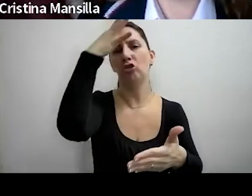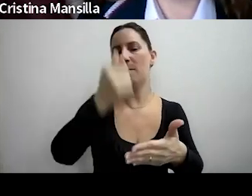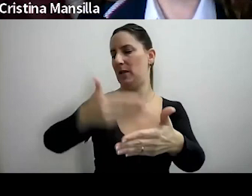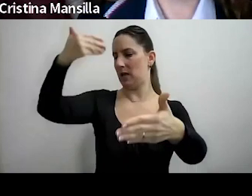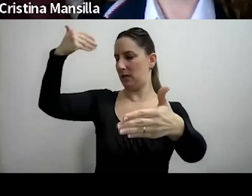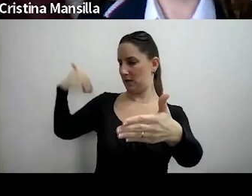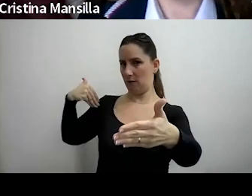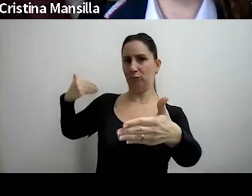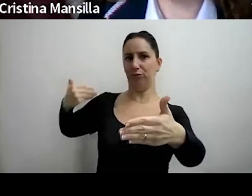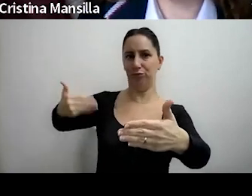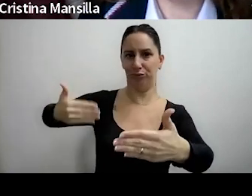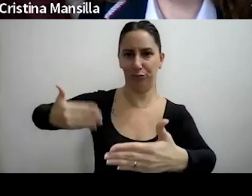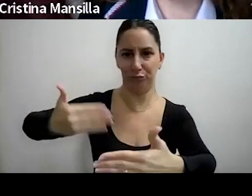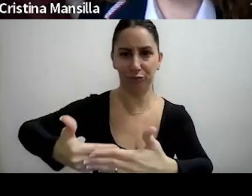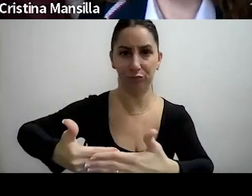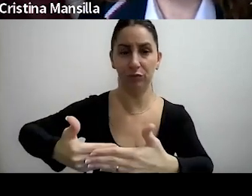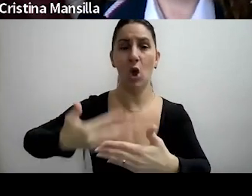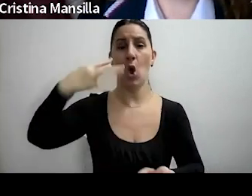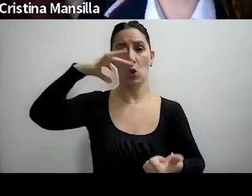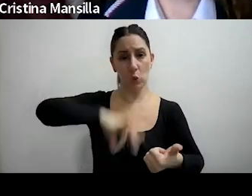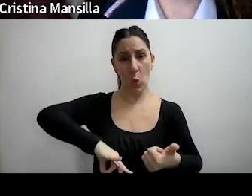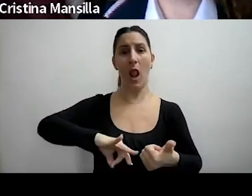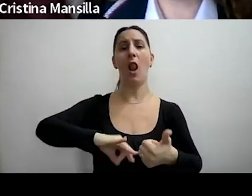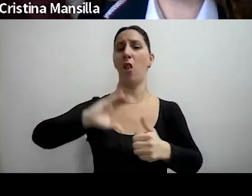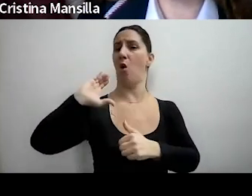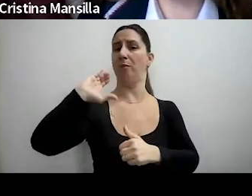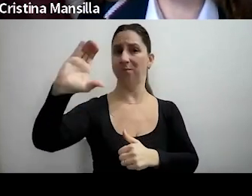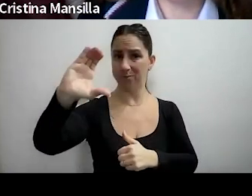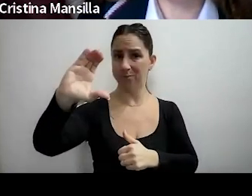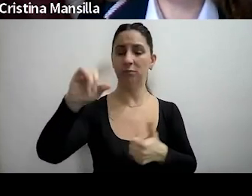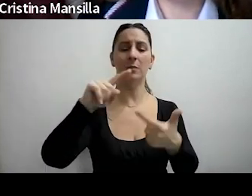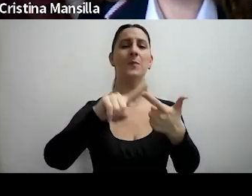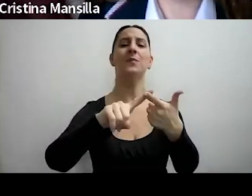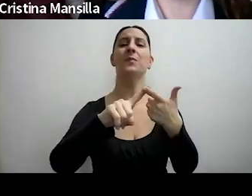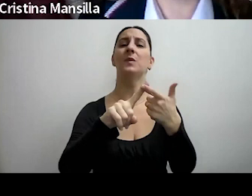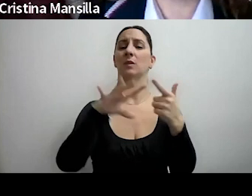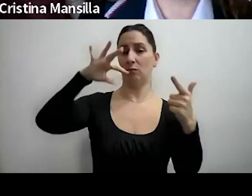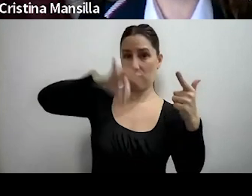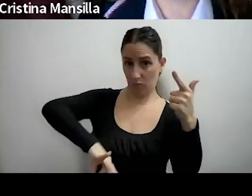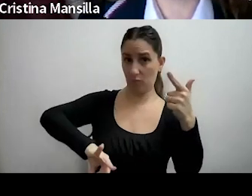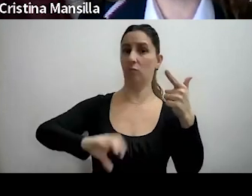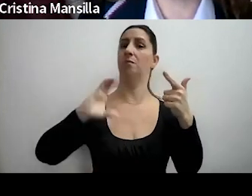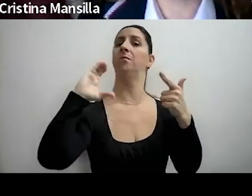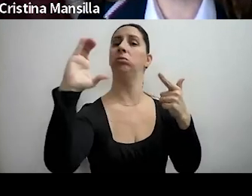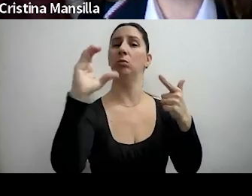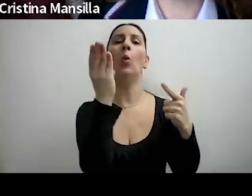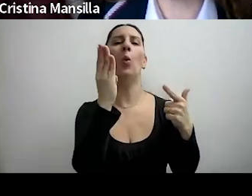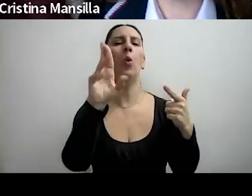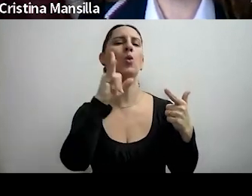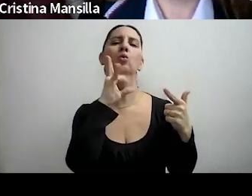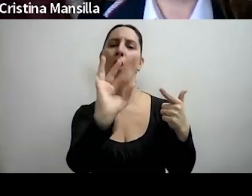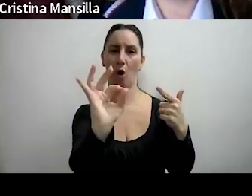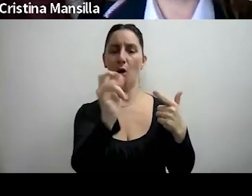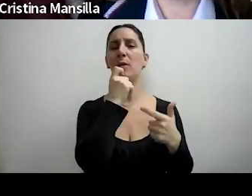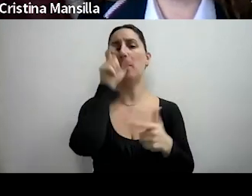a computar los sueldos brutos, los haberes previsionales brutos, y ahí hablamos, una persona que tenga